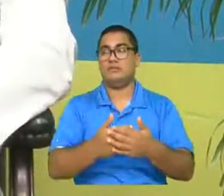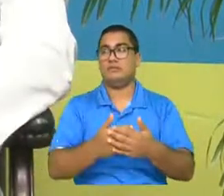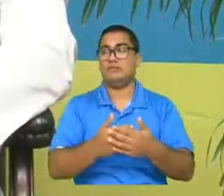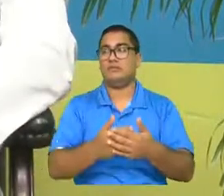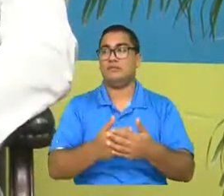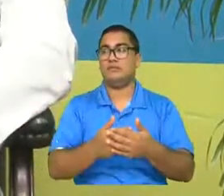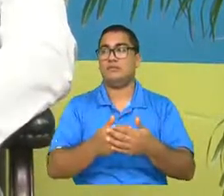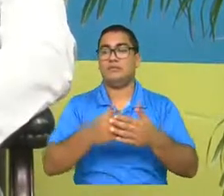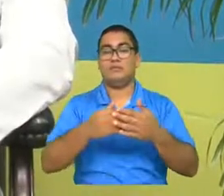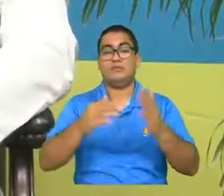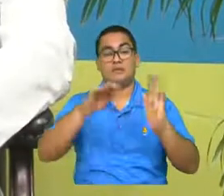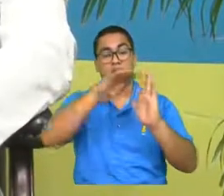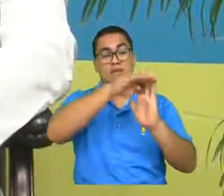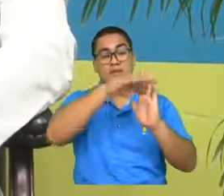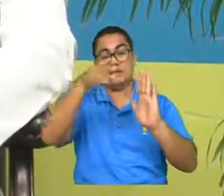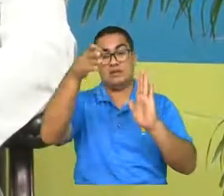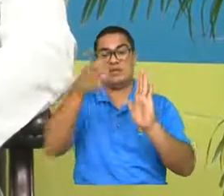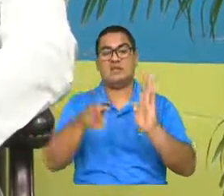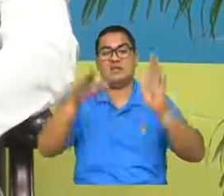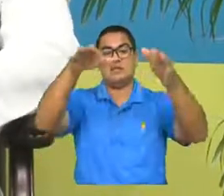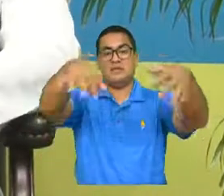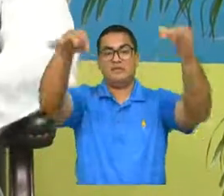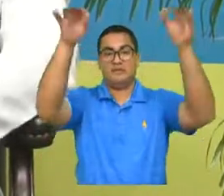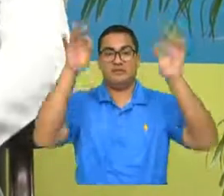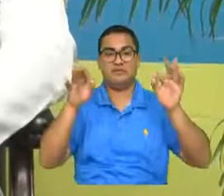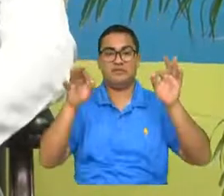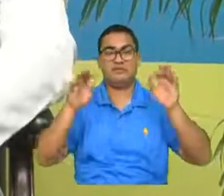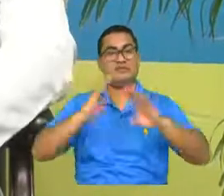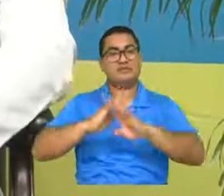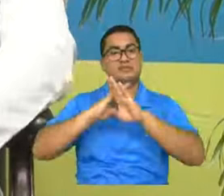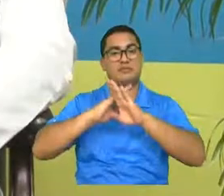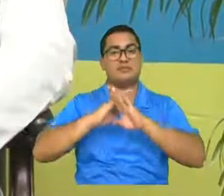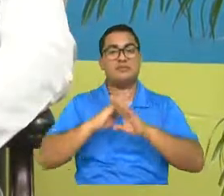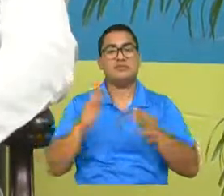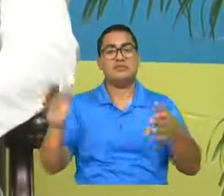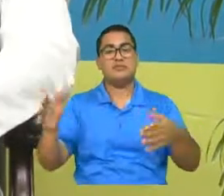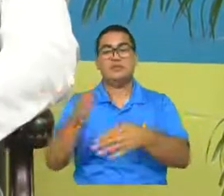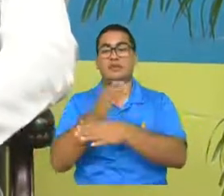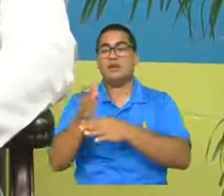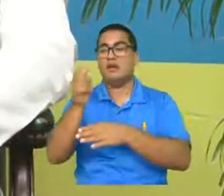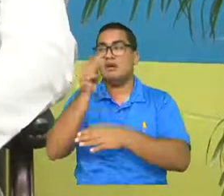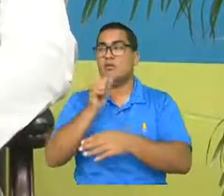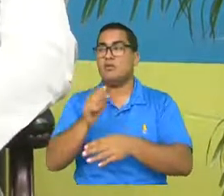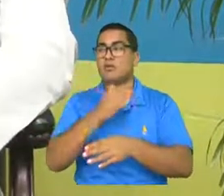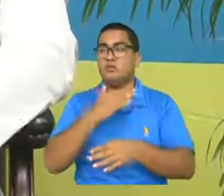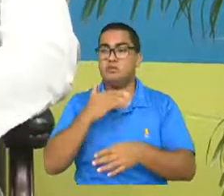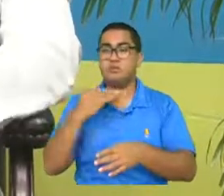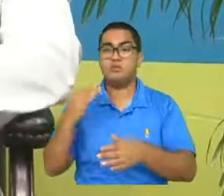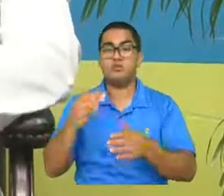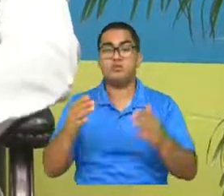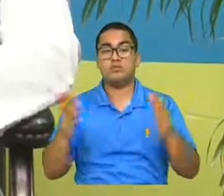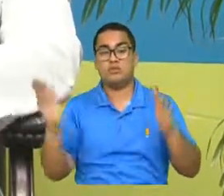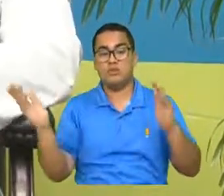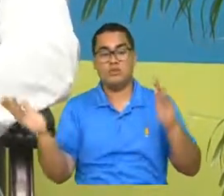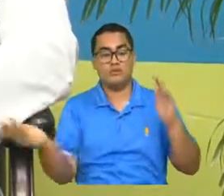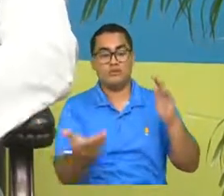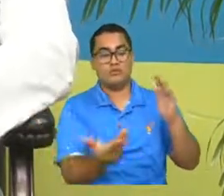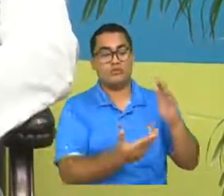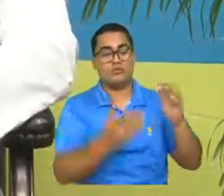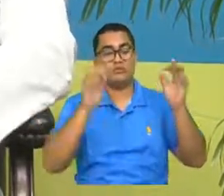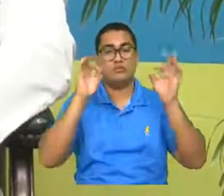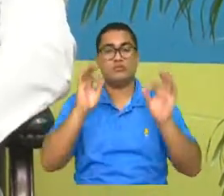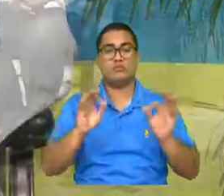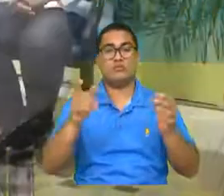los mosquiteros. Pero no hay nada que mejor de prevención de eliminar todas las charcas, eliminar la vegetación, para poder hacer